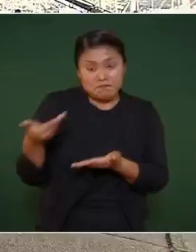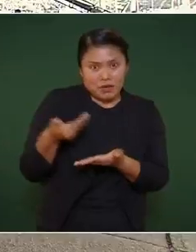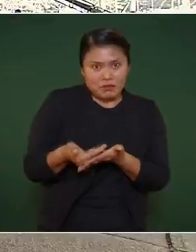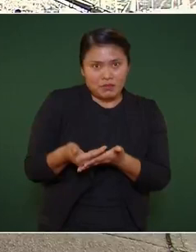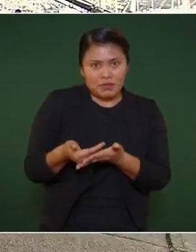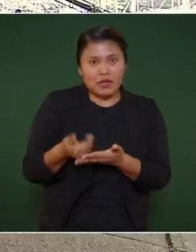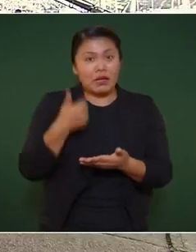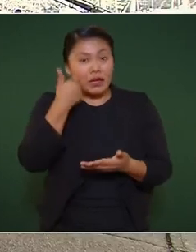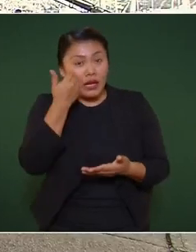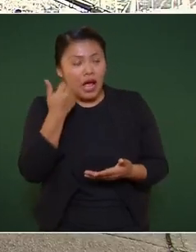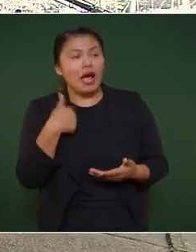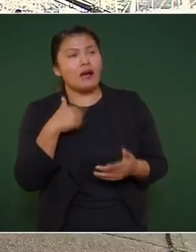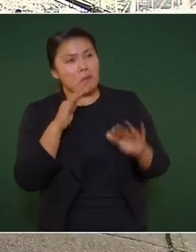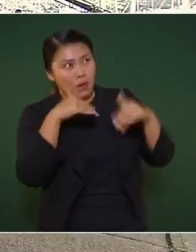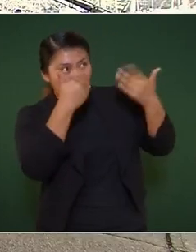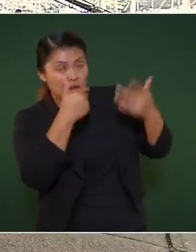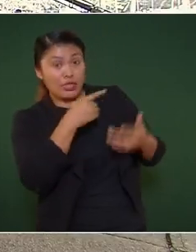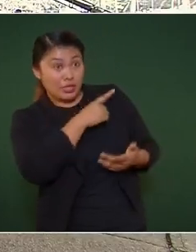solicitáramos deuda